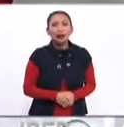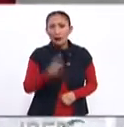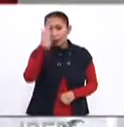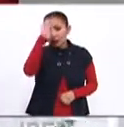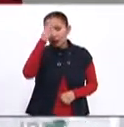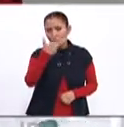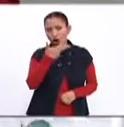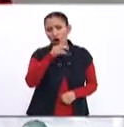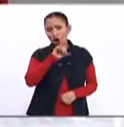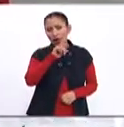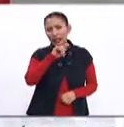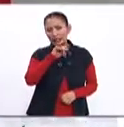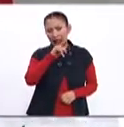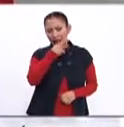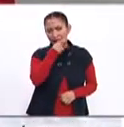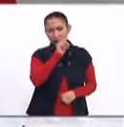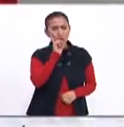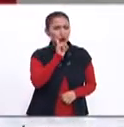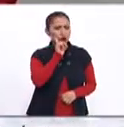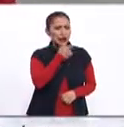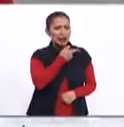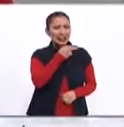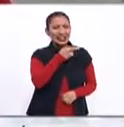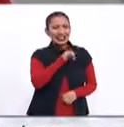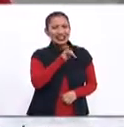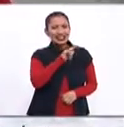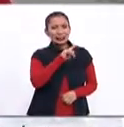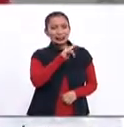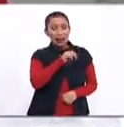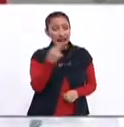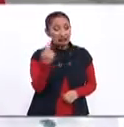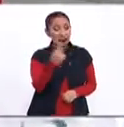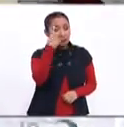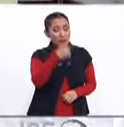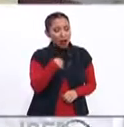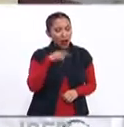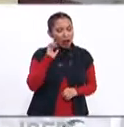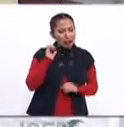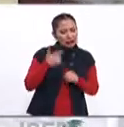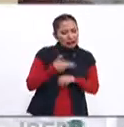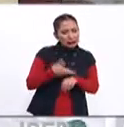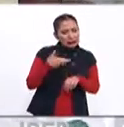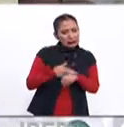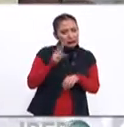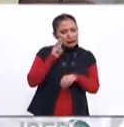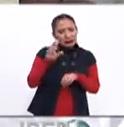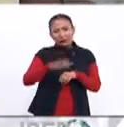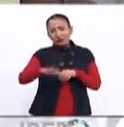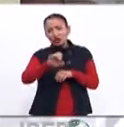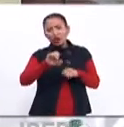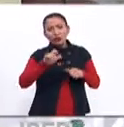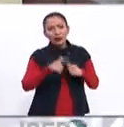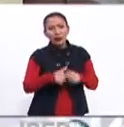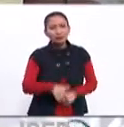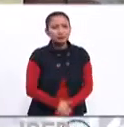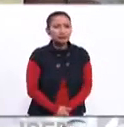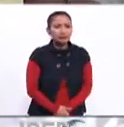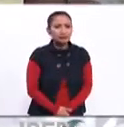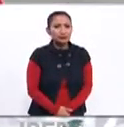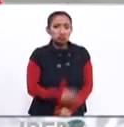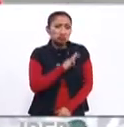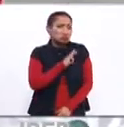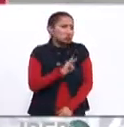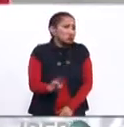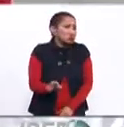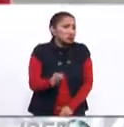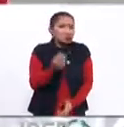Pensar holísticamente, dice Greenspan, es indispensable para resolver las interrogantes que atañen a la sociedad moderna. Podríamos